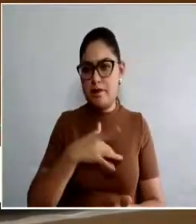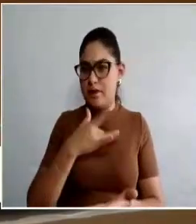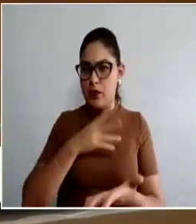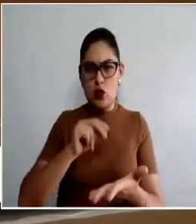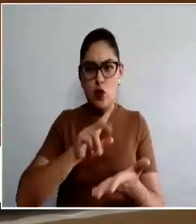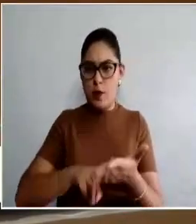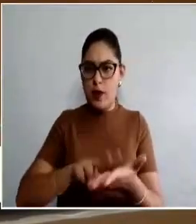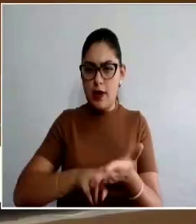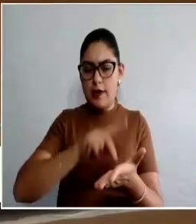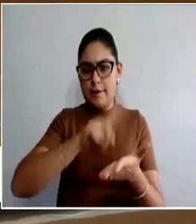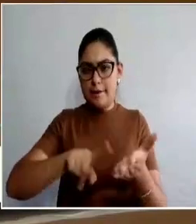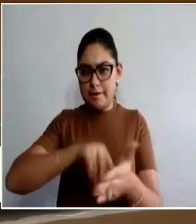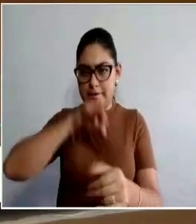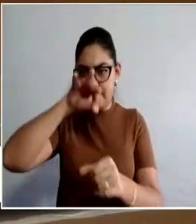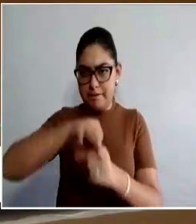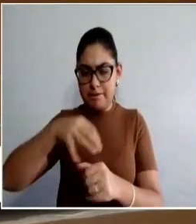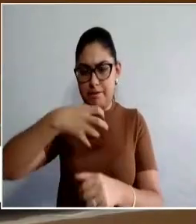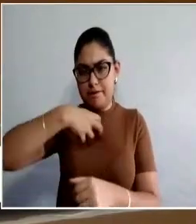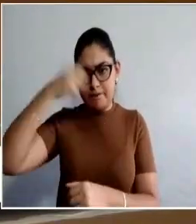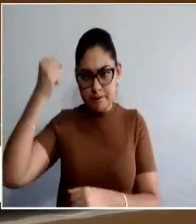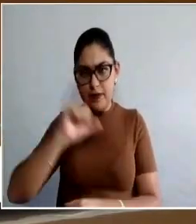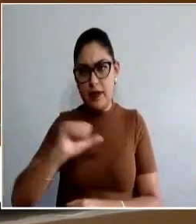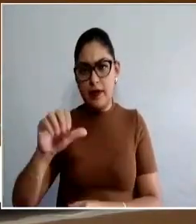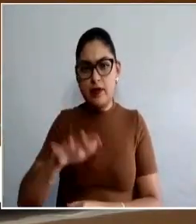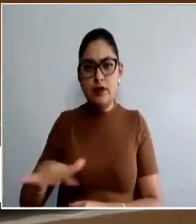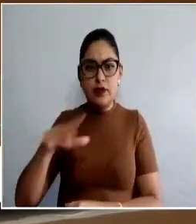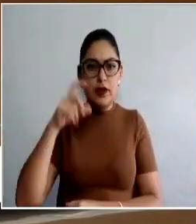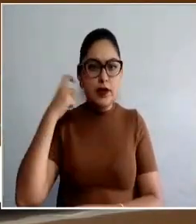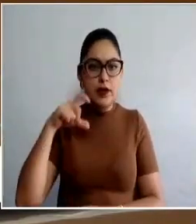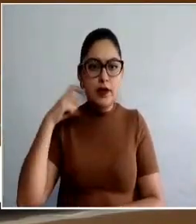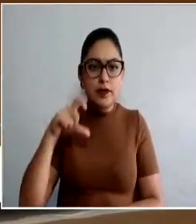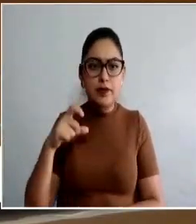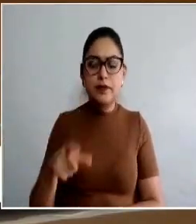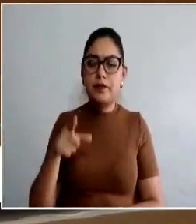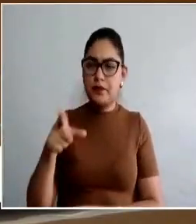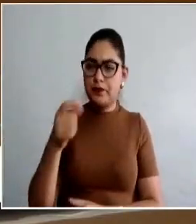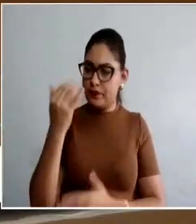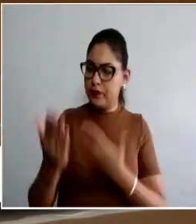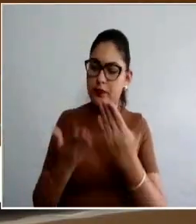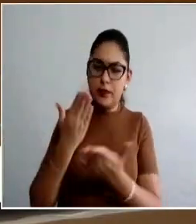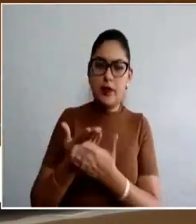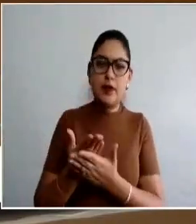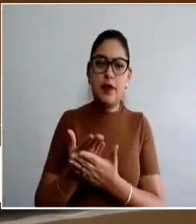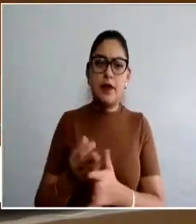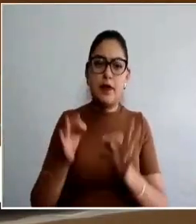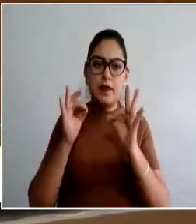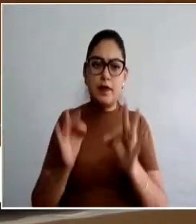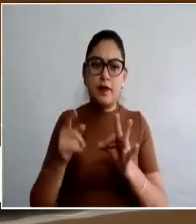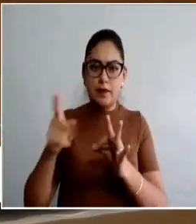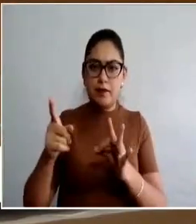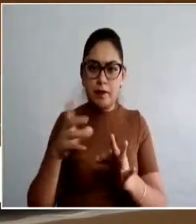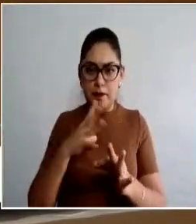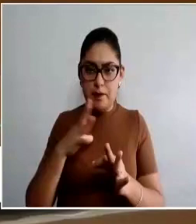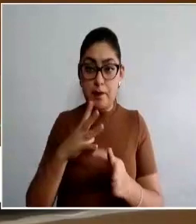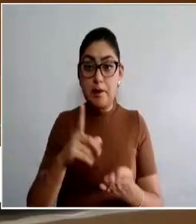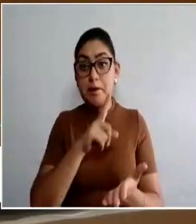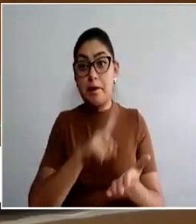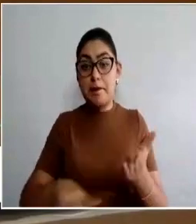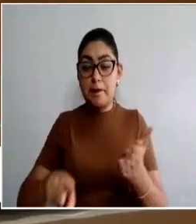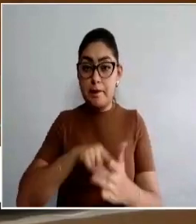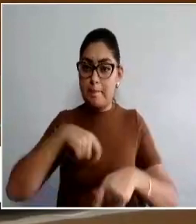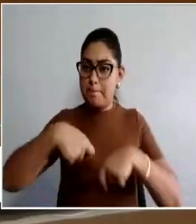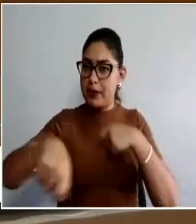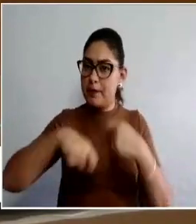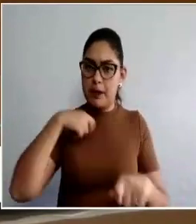del Río Querétaro se propone confirmar la determinación del tribunal local al desestimar los planteamientos respecto a la nulidad de la votación en casilla por supuestamente